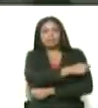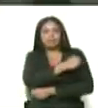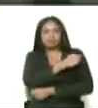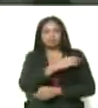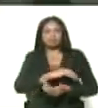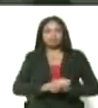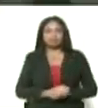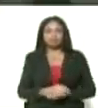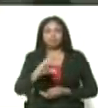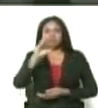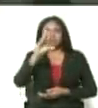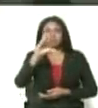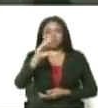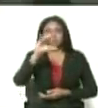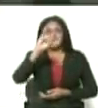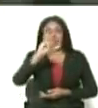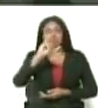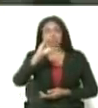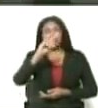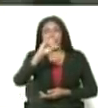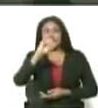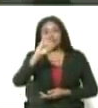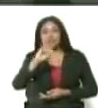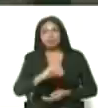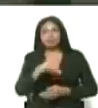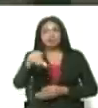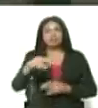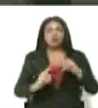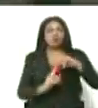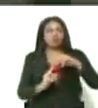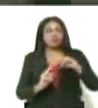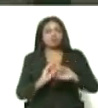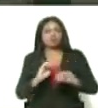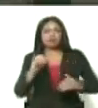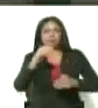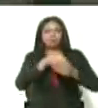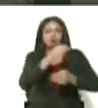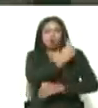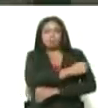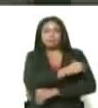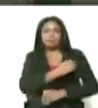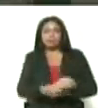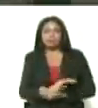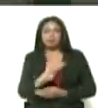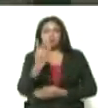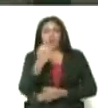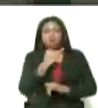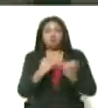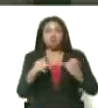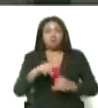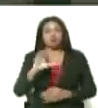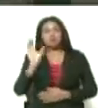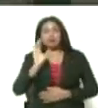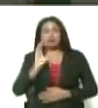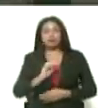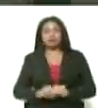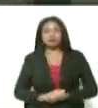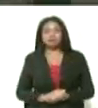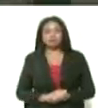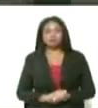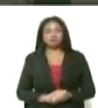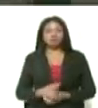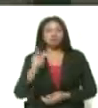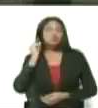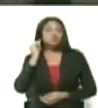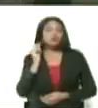un CDI del estado Táchira. El cuarto y último caso del día es una